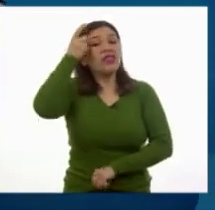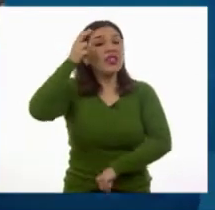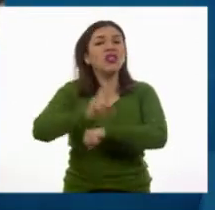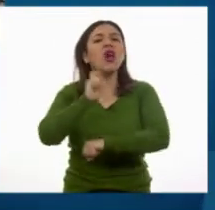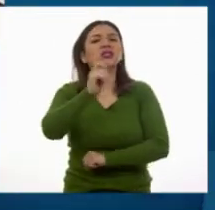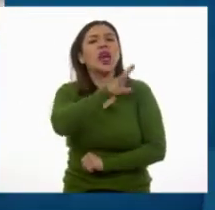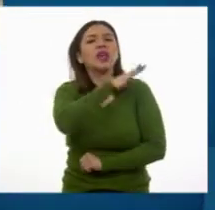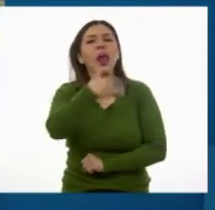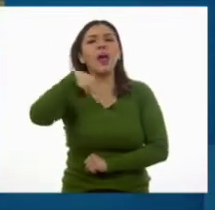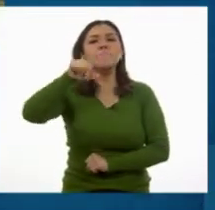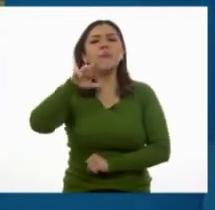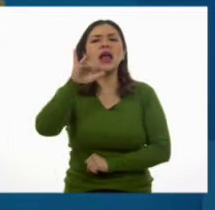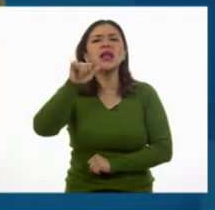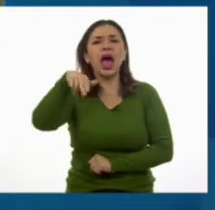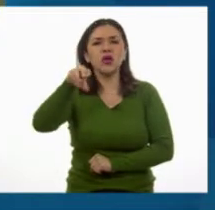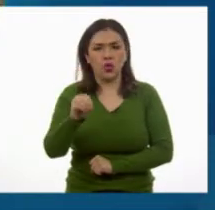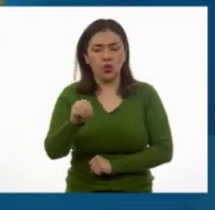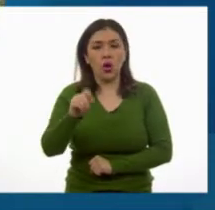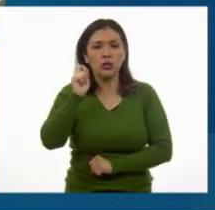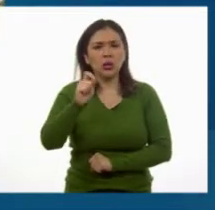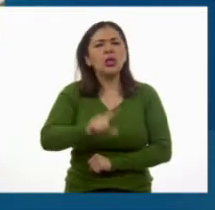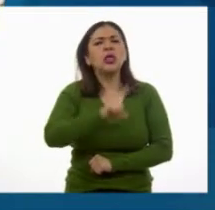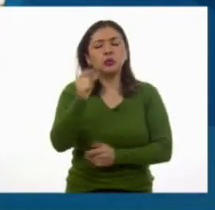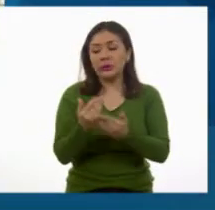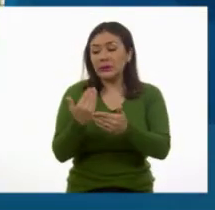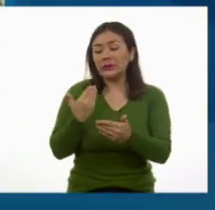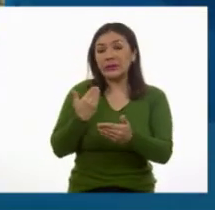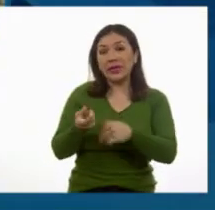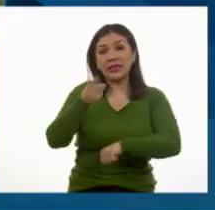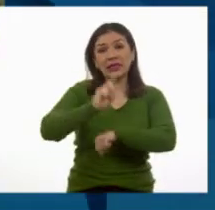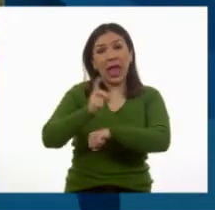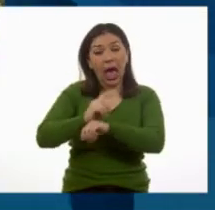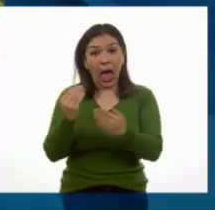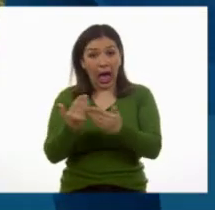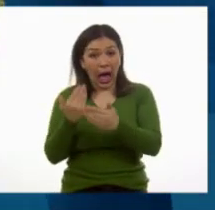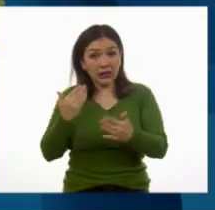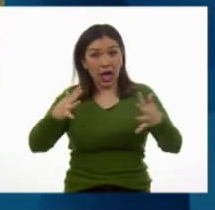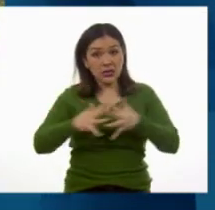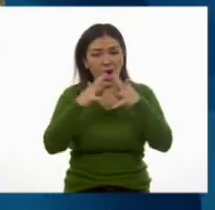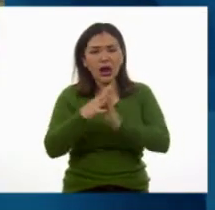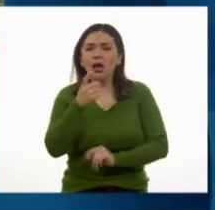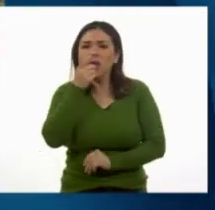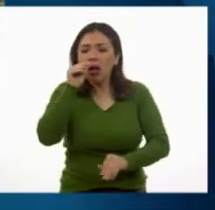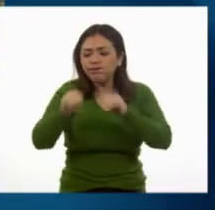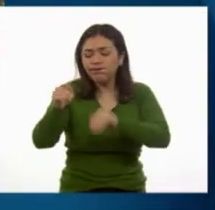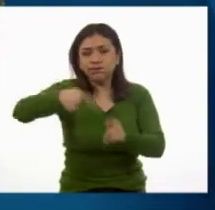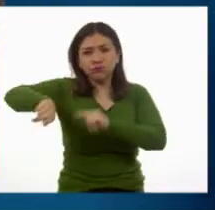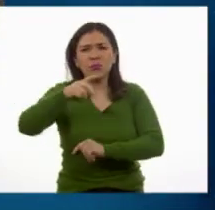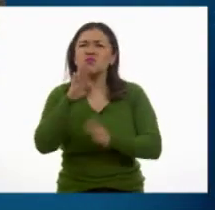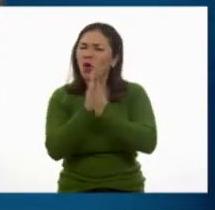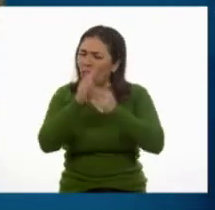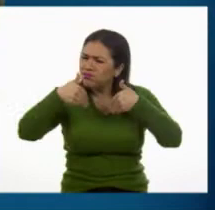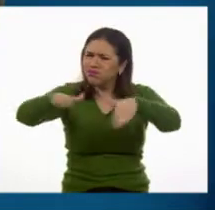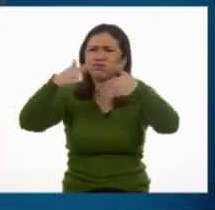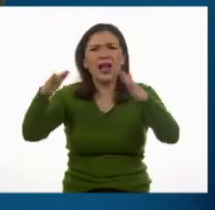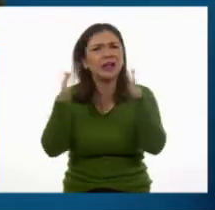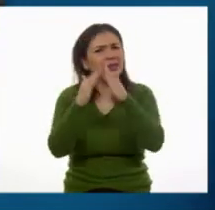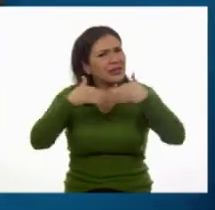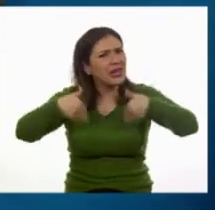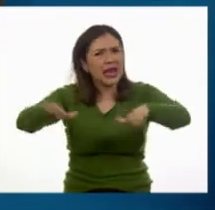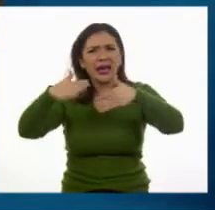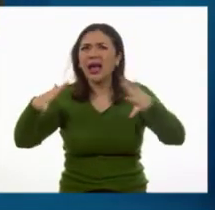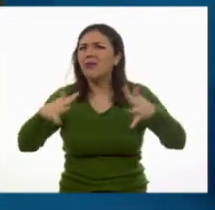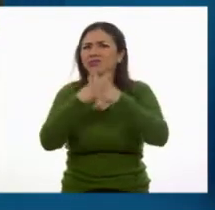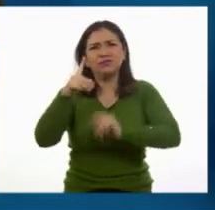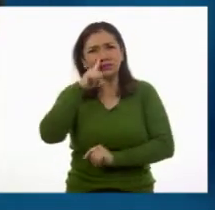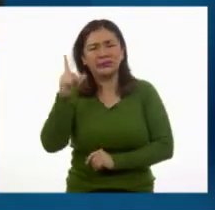general Mariano Monterde, quien unos días antes de la batalla les pidió a los cadetes que regresaran a sus casas. La edad